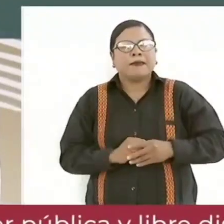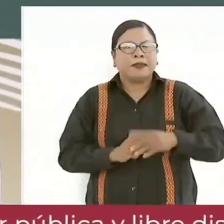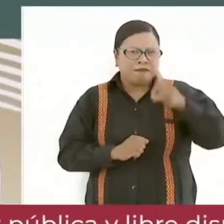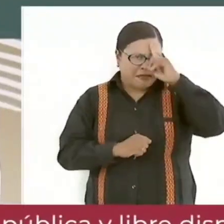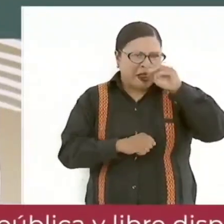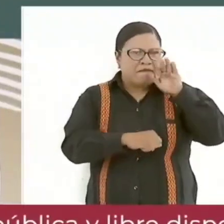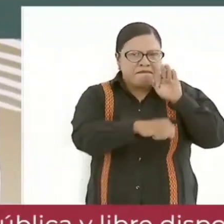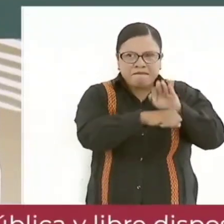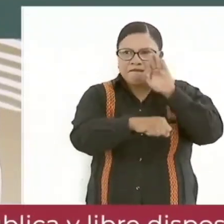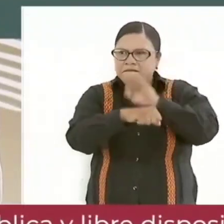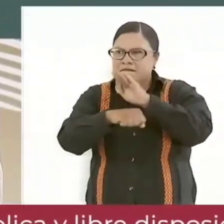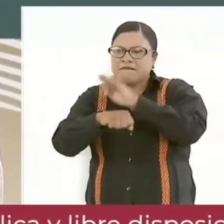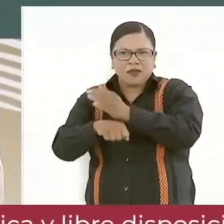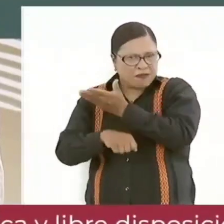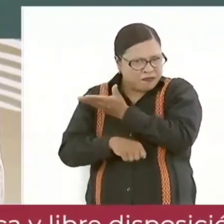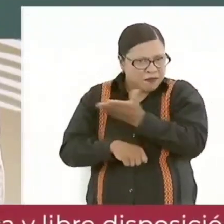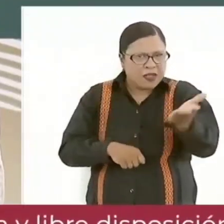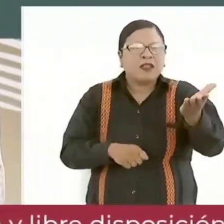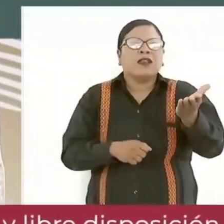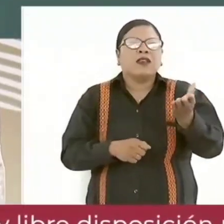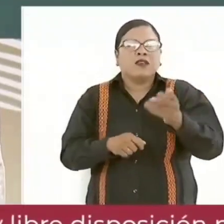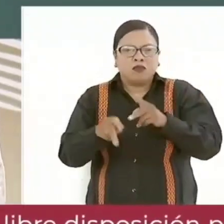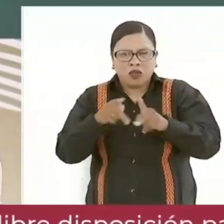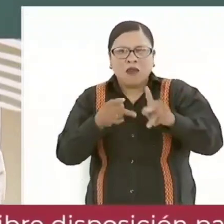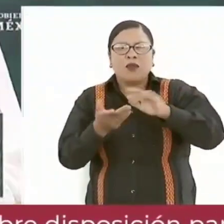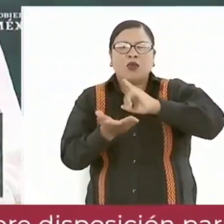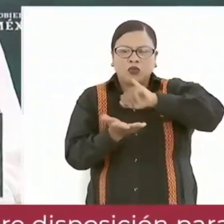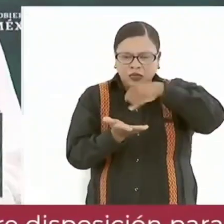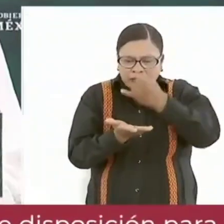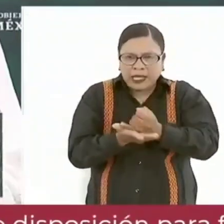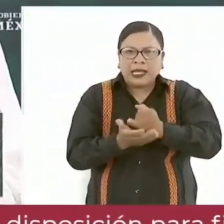del pueblo, bien de Juchitán, del Istmo.